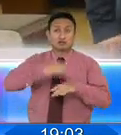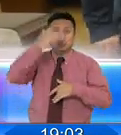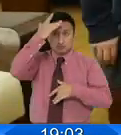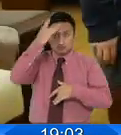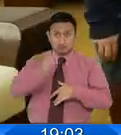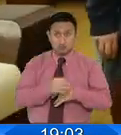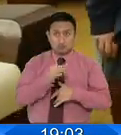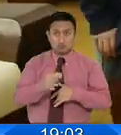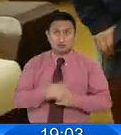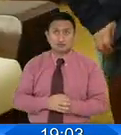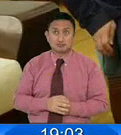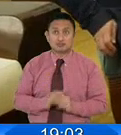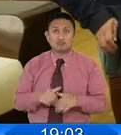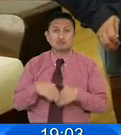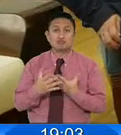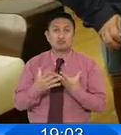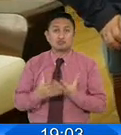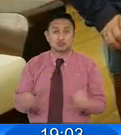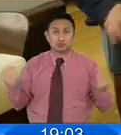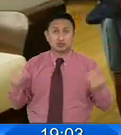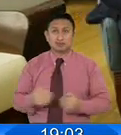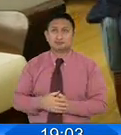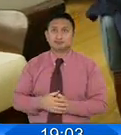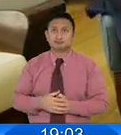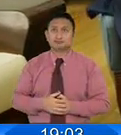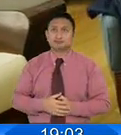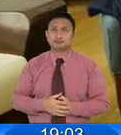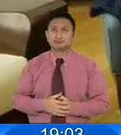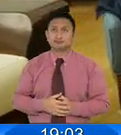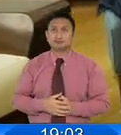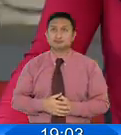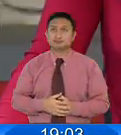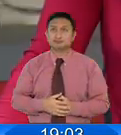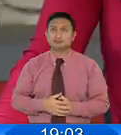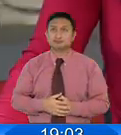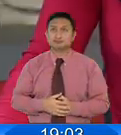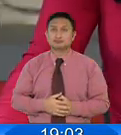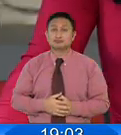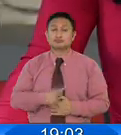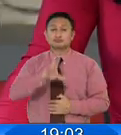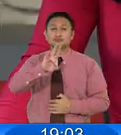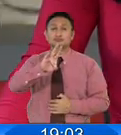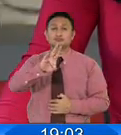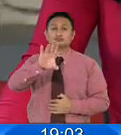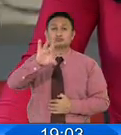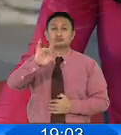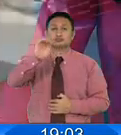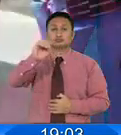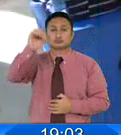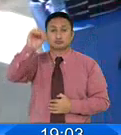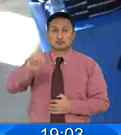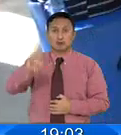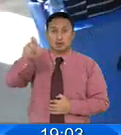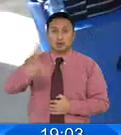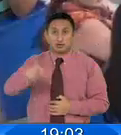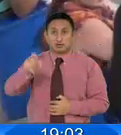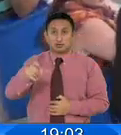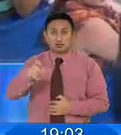cómo solucionarla, informó Maite Morán. El 78% de las personas que integrarán